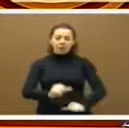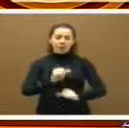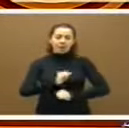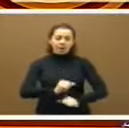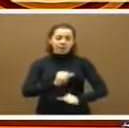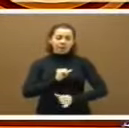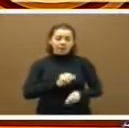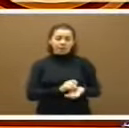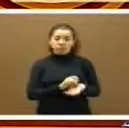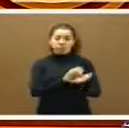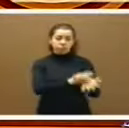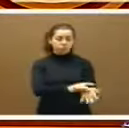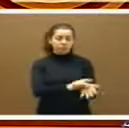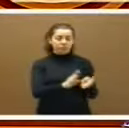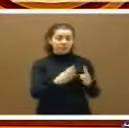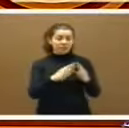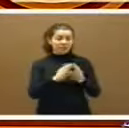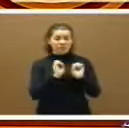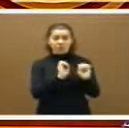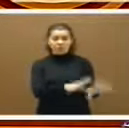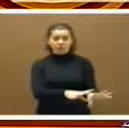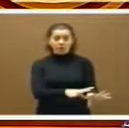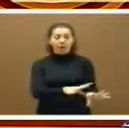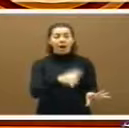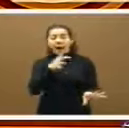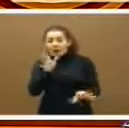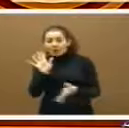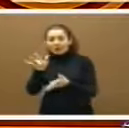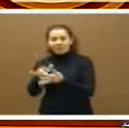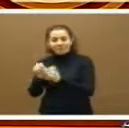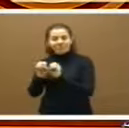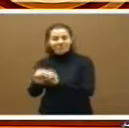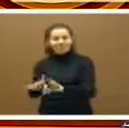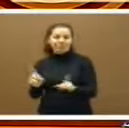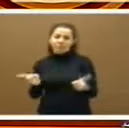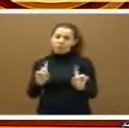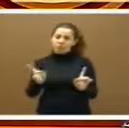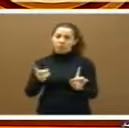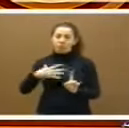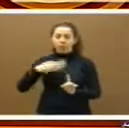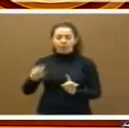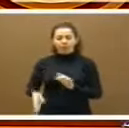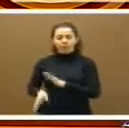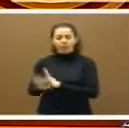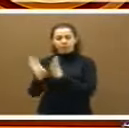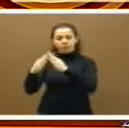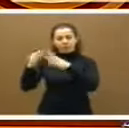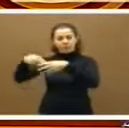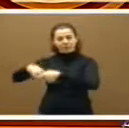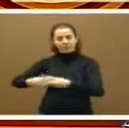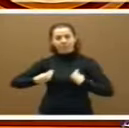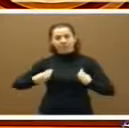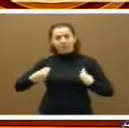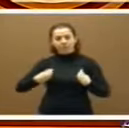ejecutado por la Administración puedan eludir el mismo, apelando a la cláusula de adquisición de la vivienda,